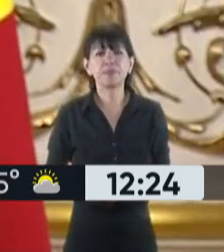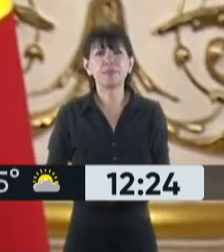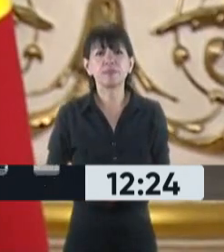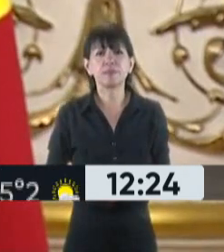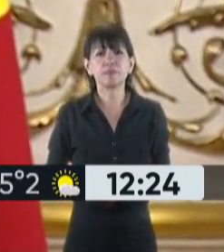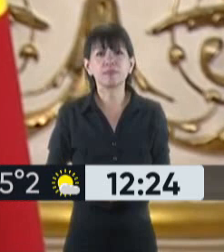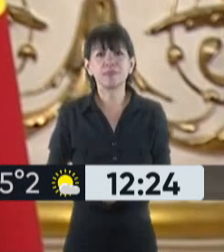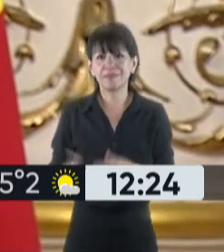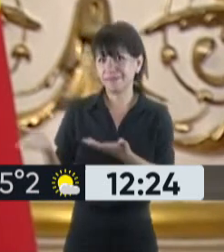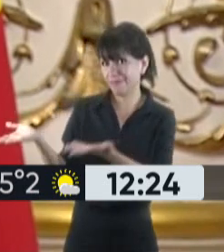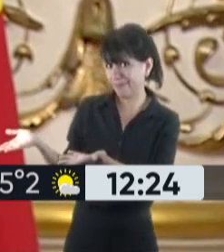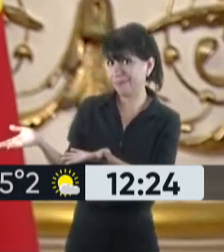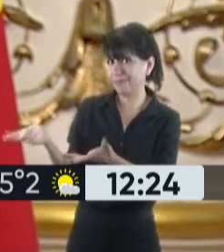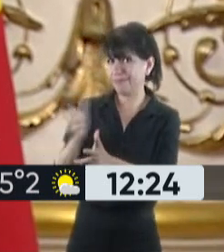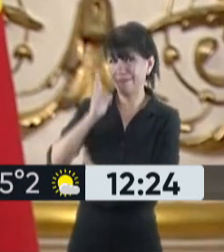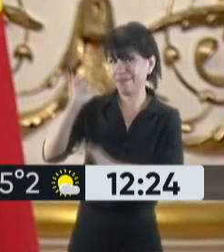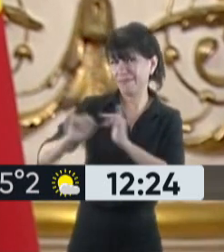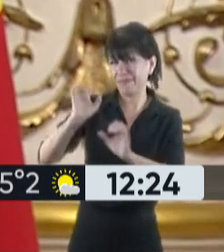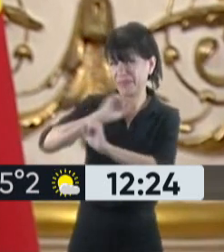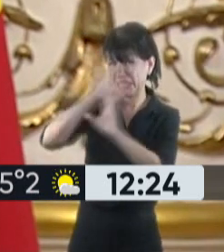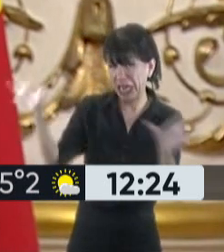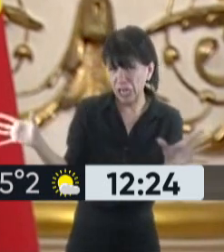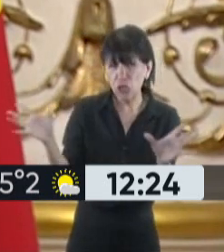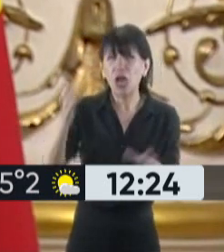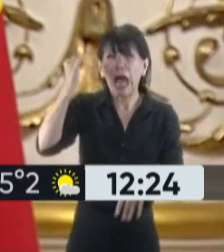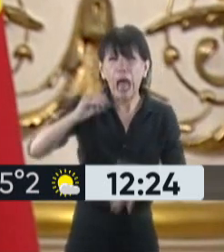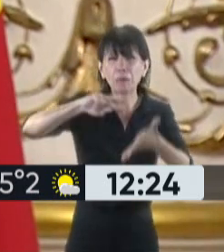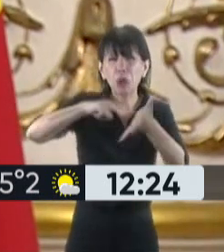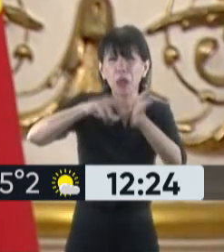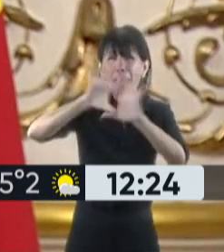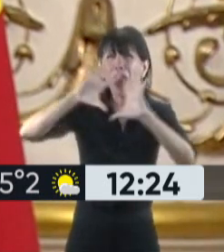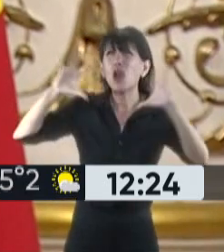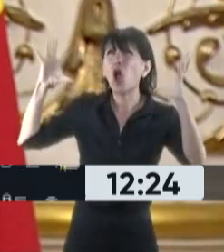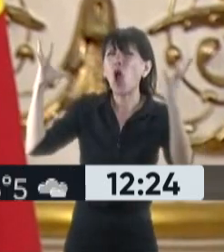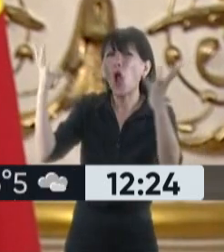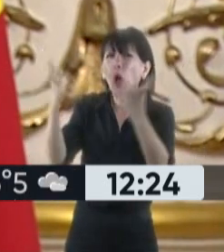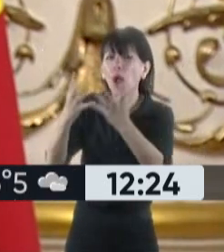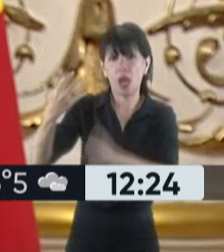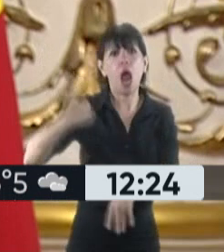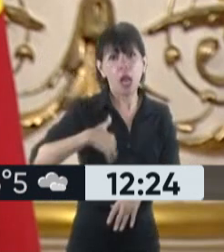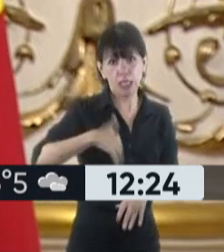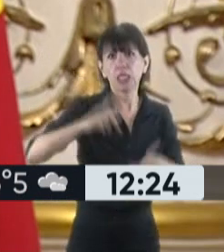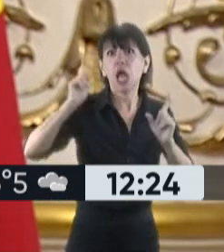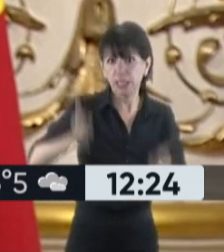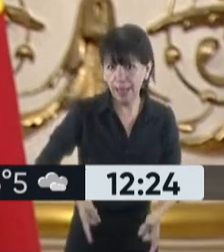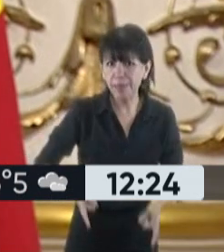el presidente lo acaba de decir con todas las letras. Estamos viviendo una crisis global de magnitud que en la Argentina se potencia